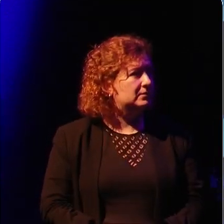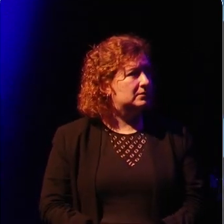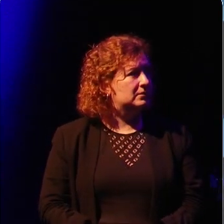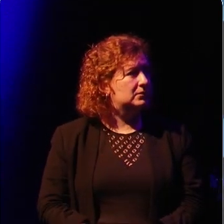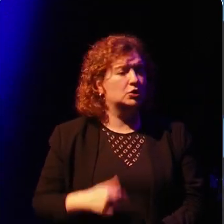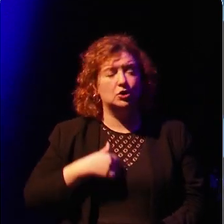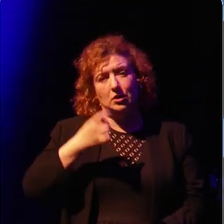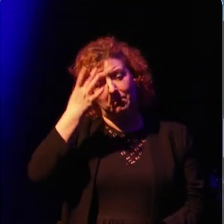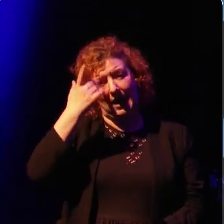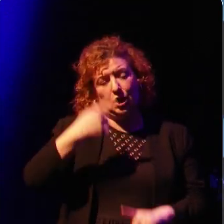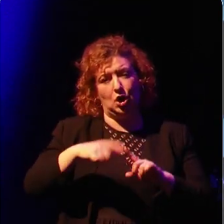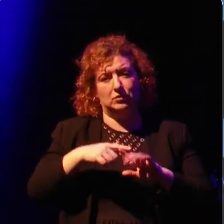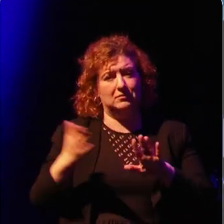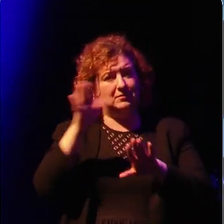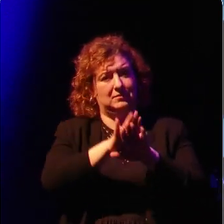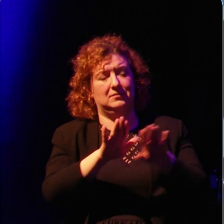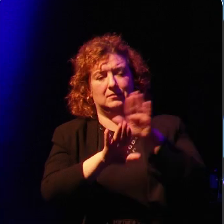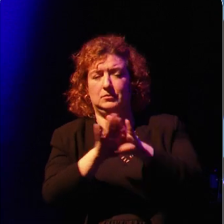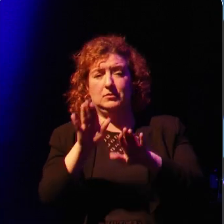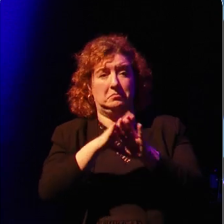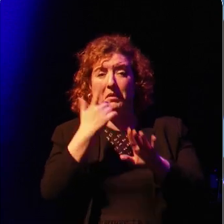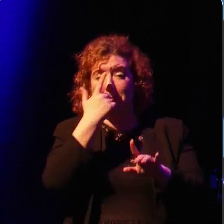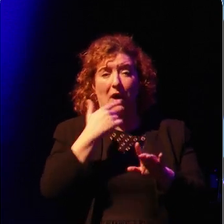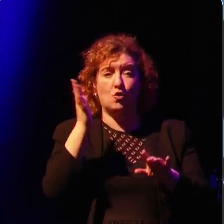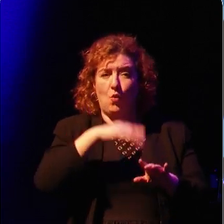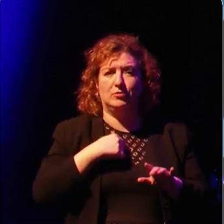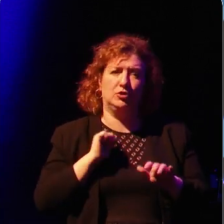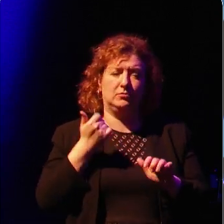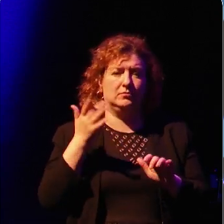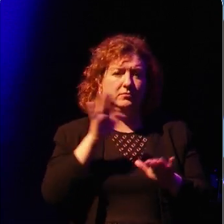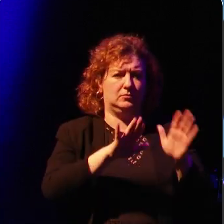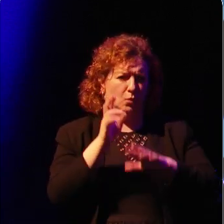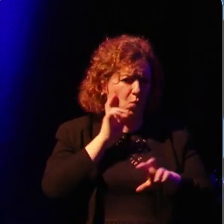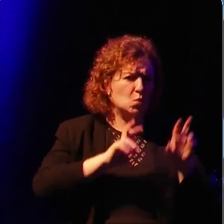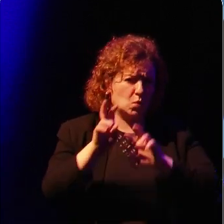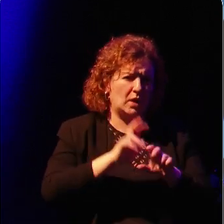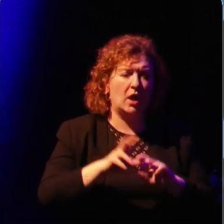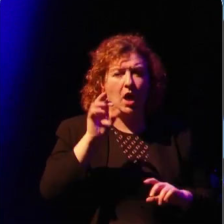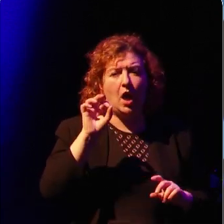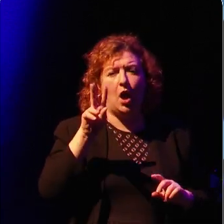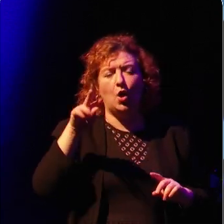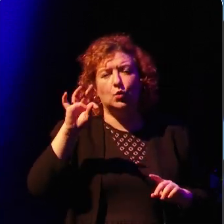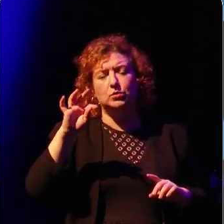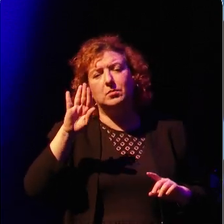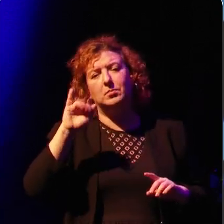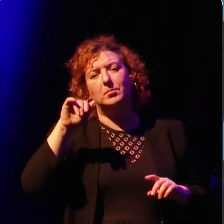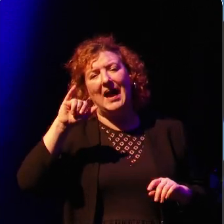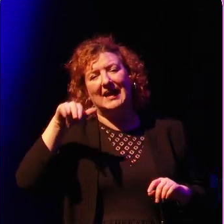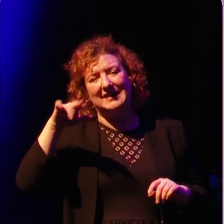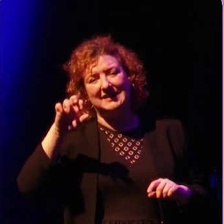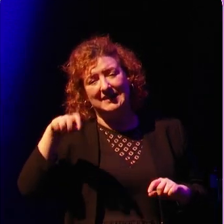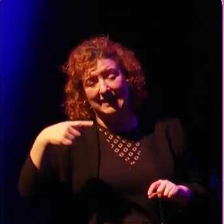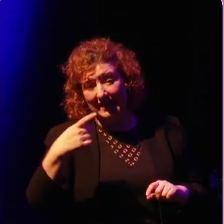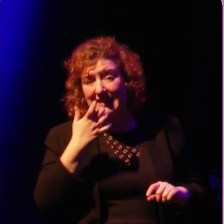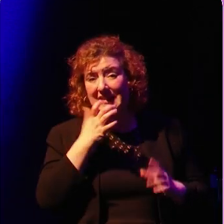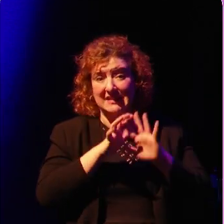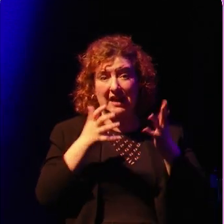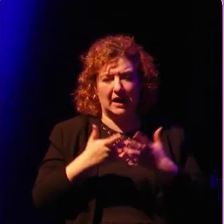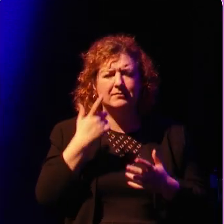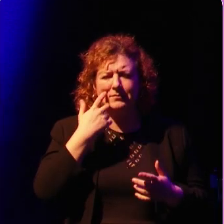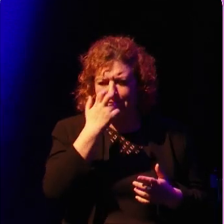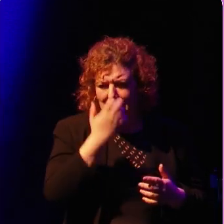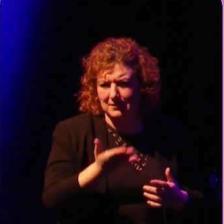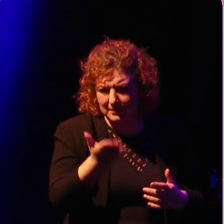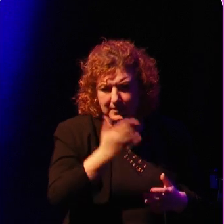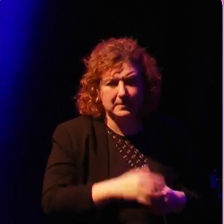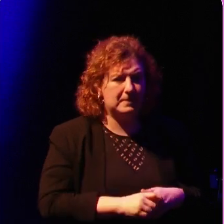imagino cosas que no están en esa imagen. Os invito a buscar outpainting en Internet y